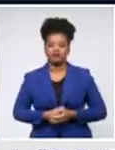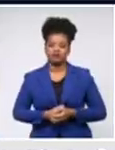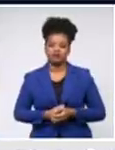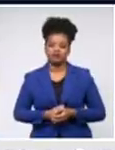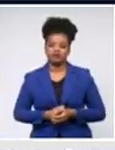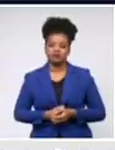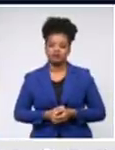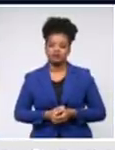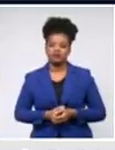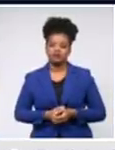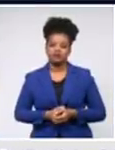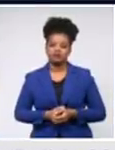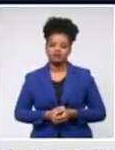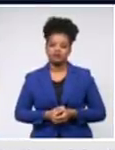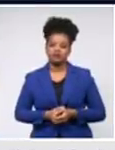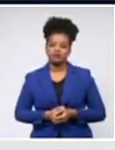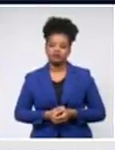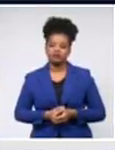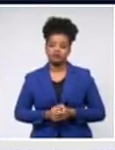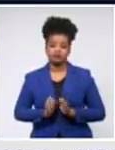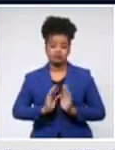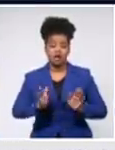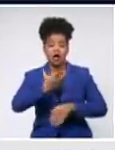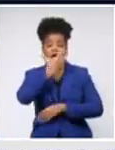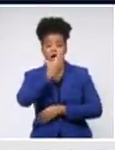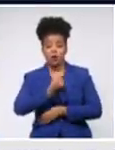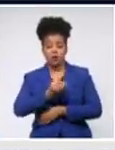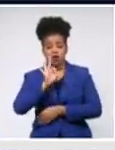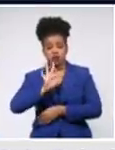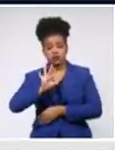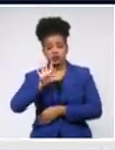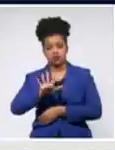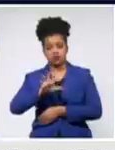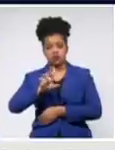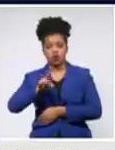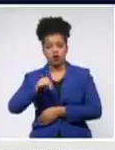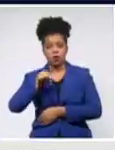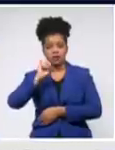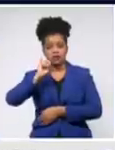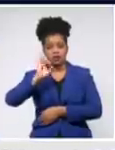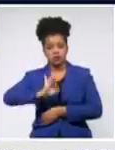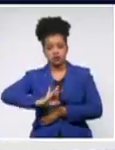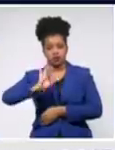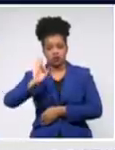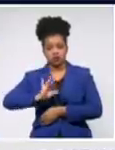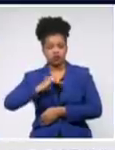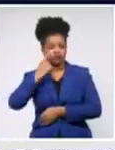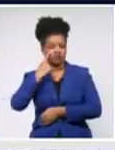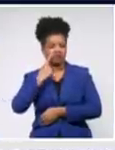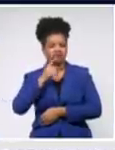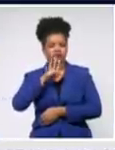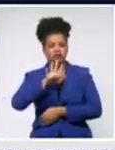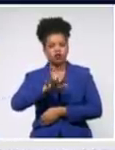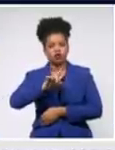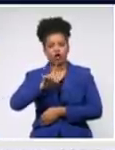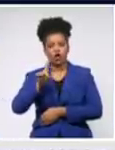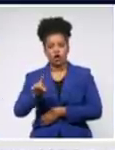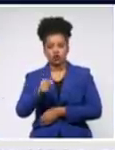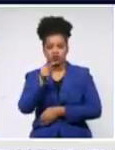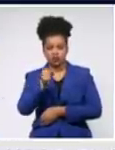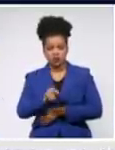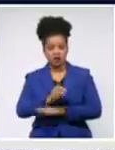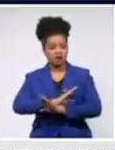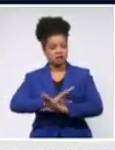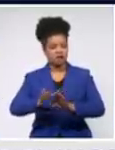De ellos, el 85,6%, estamos hablando de 511, se encuentran